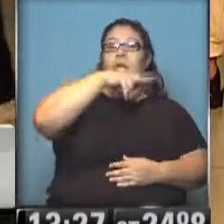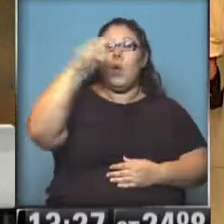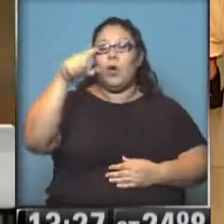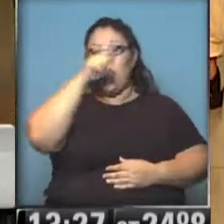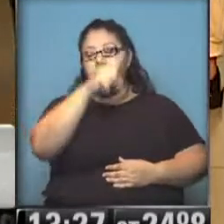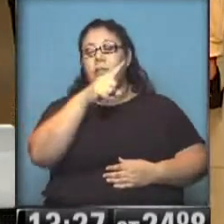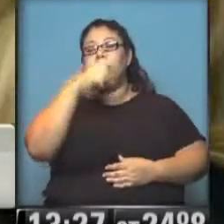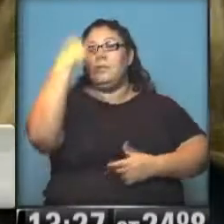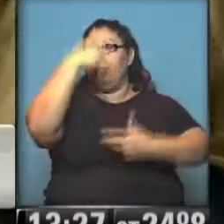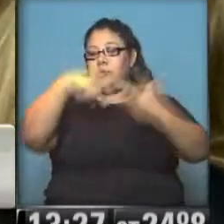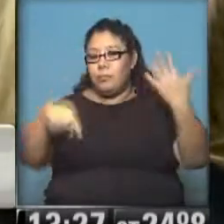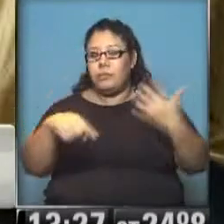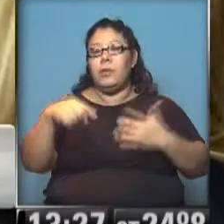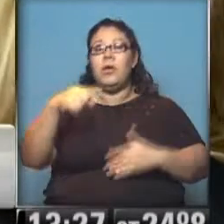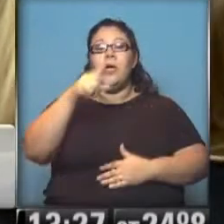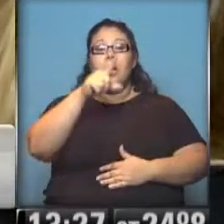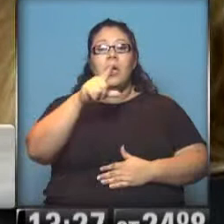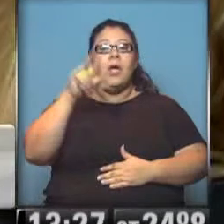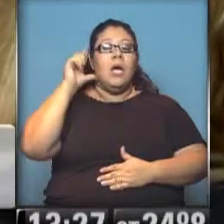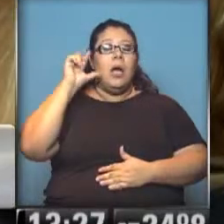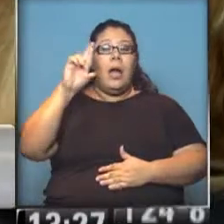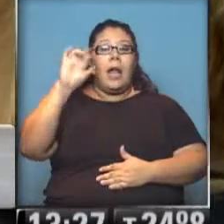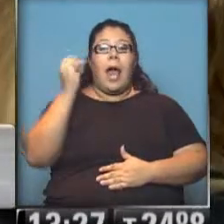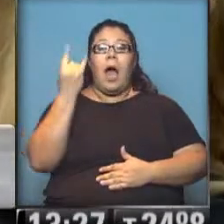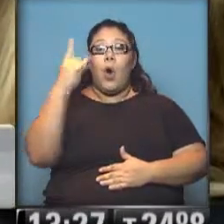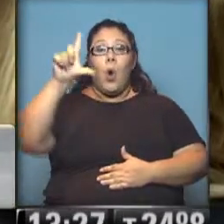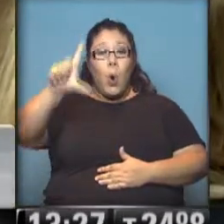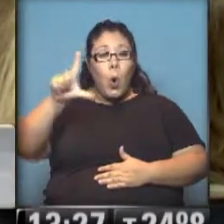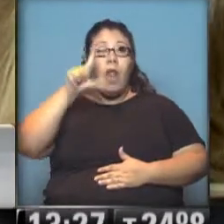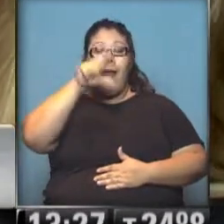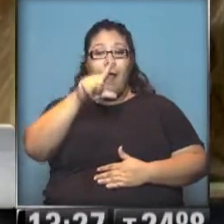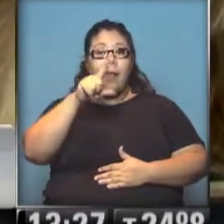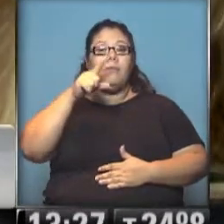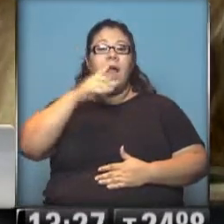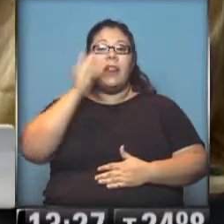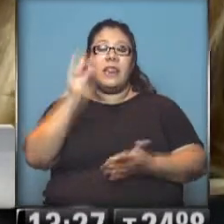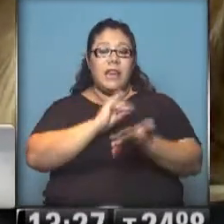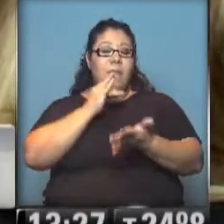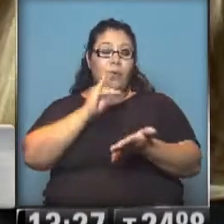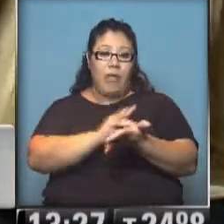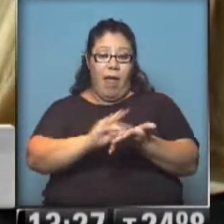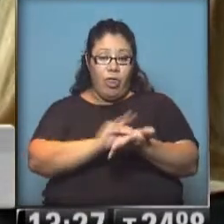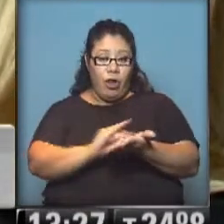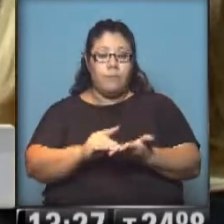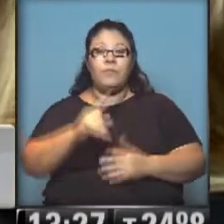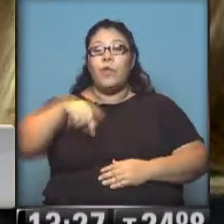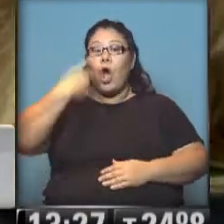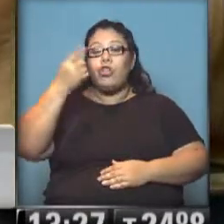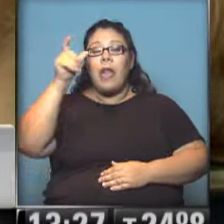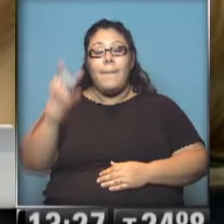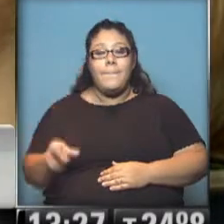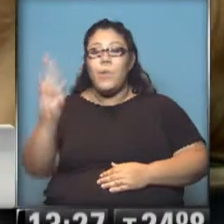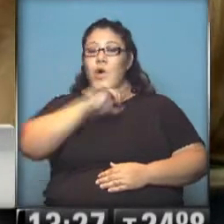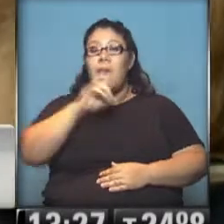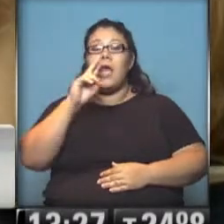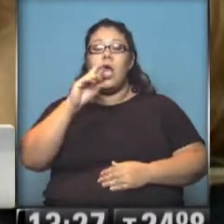compañero obrero Raúl Godoy acaba de acceder como diputado y estamos peleando por el acceso de otra compañera también como diputada, es